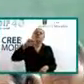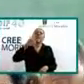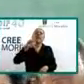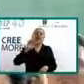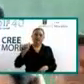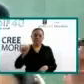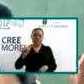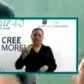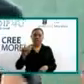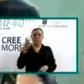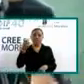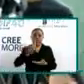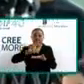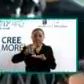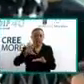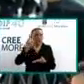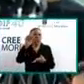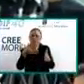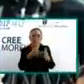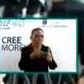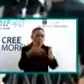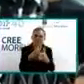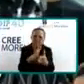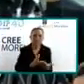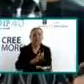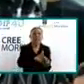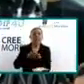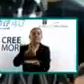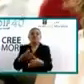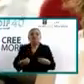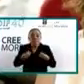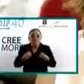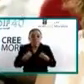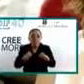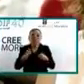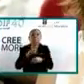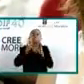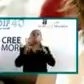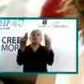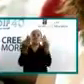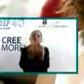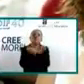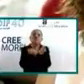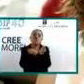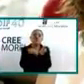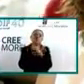impide acceder a la vida. Y un modelo educativo y un cambio educativo que no